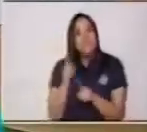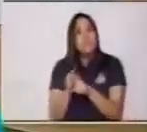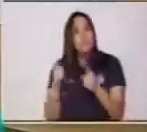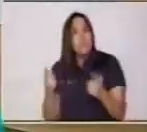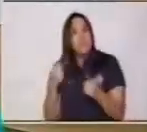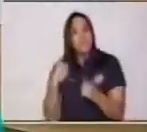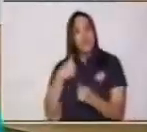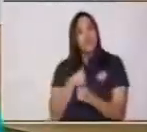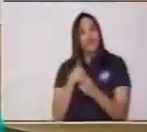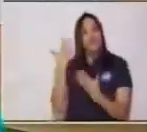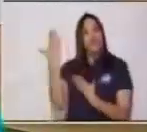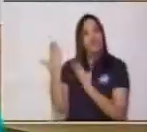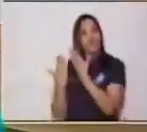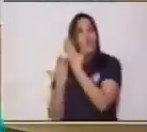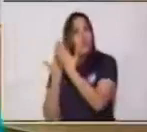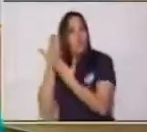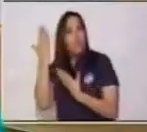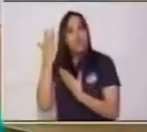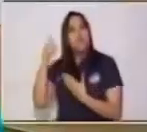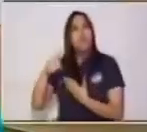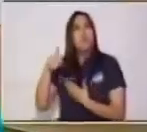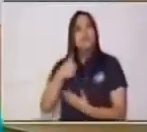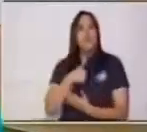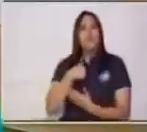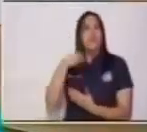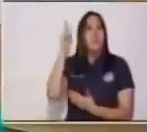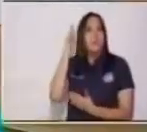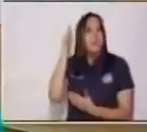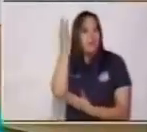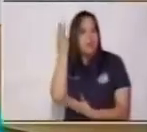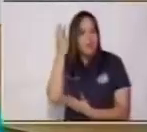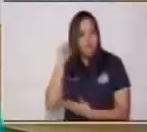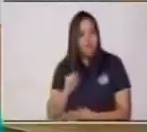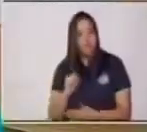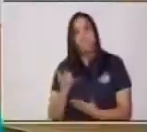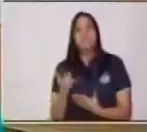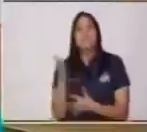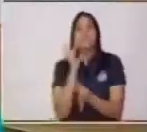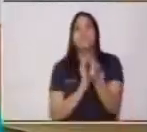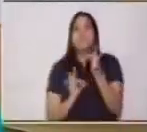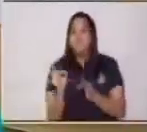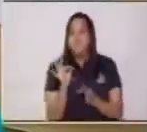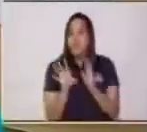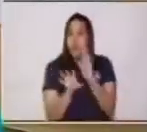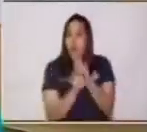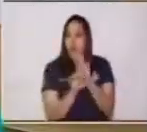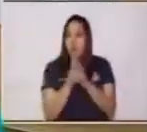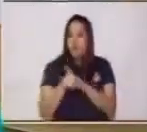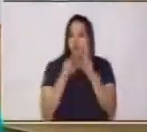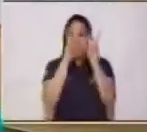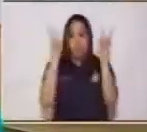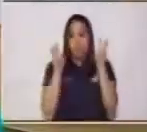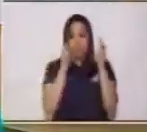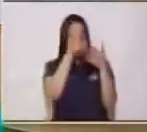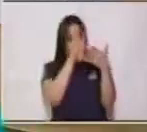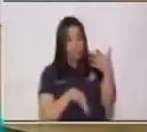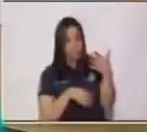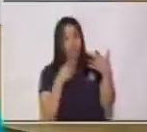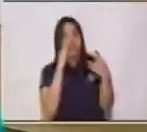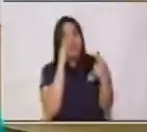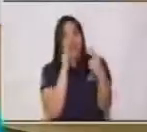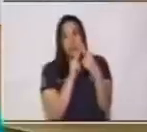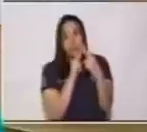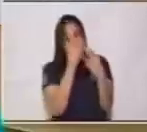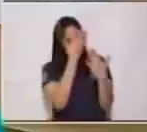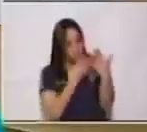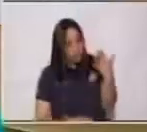poético. También podemos decir una clase de yo inventado. Y los géneros o los textos más conocidos